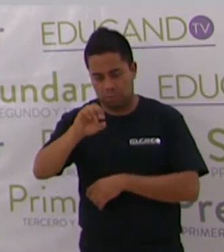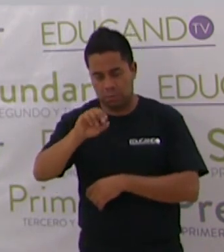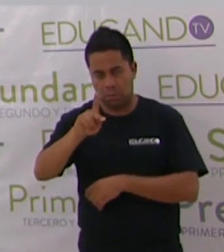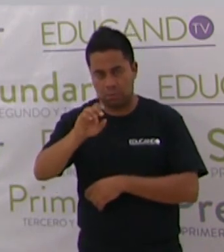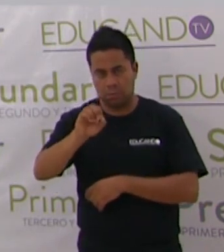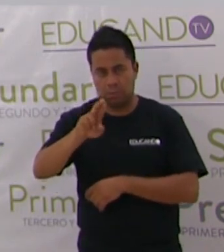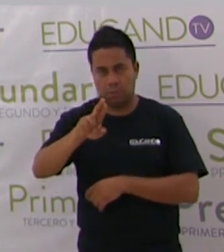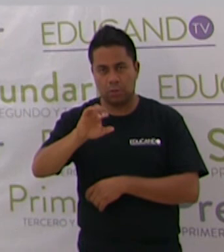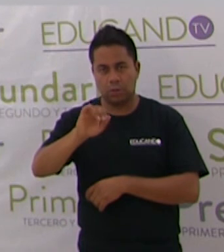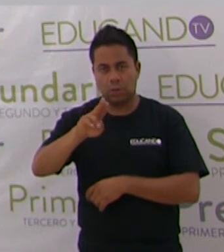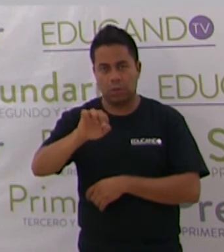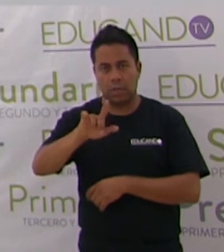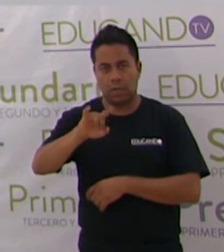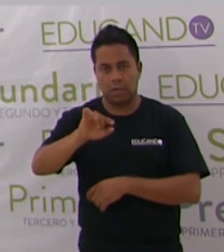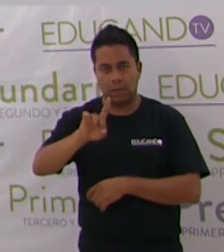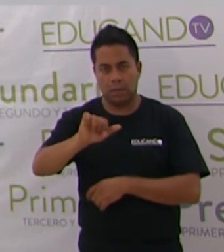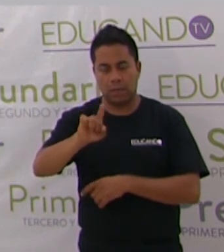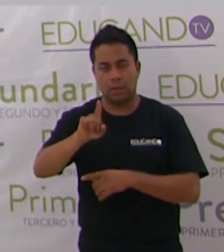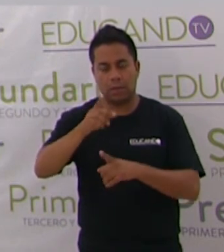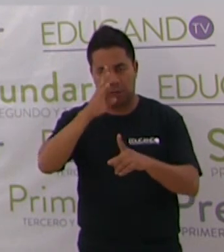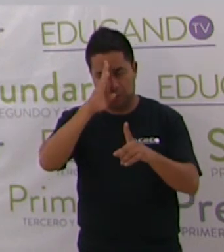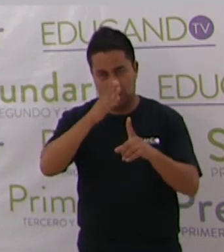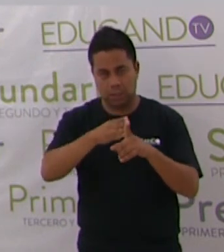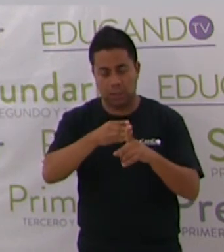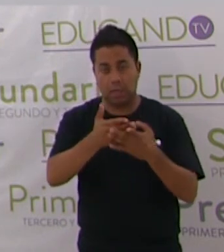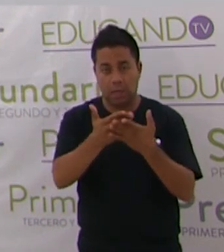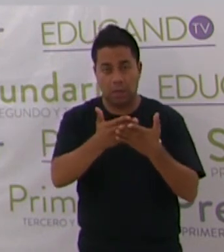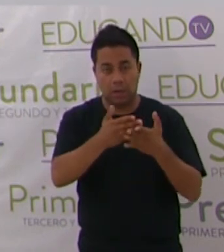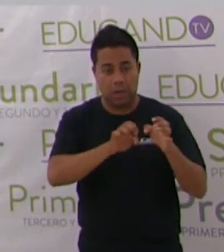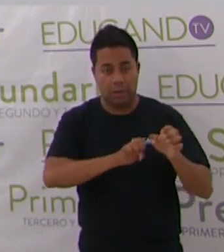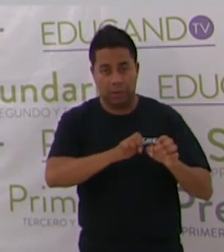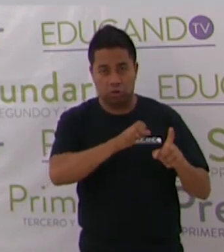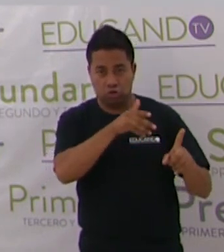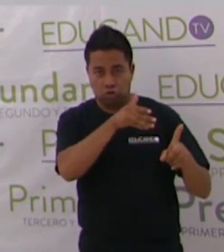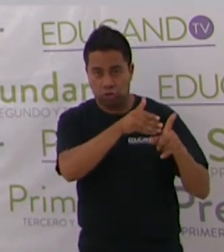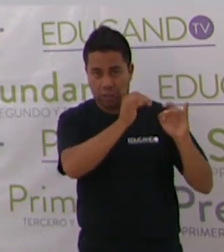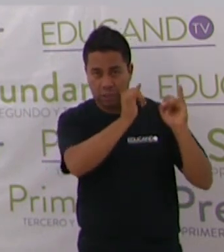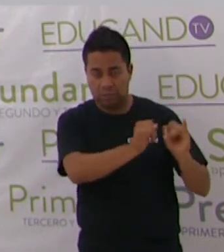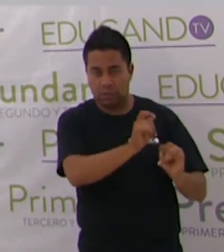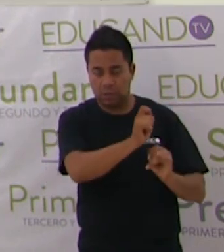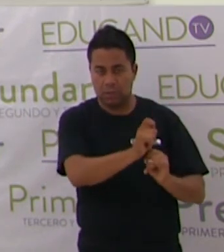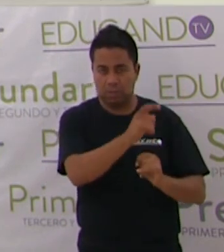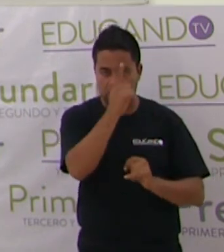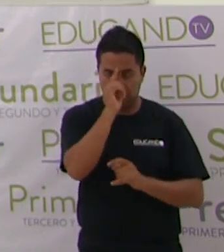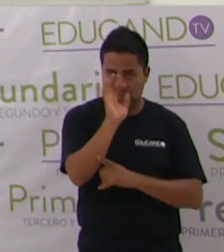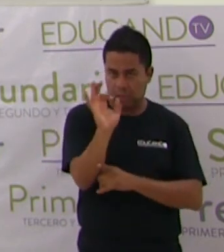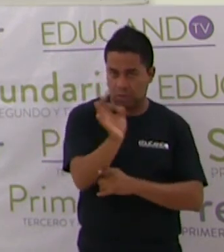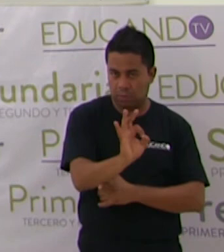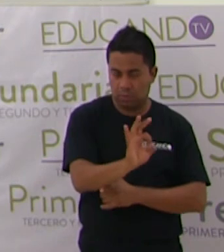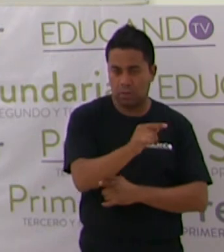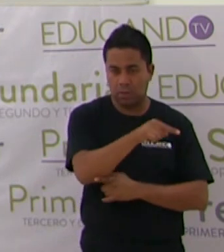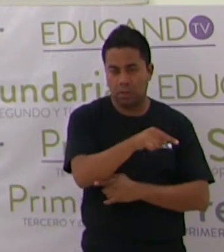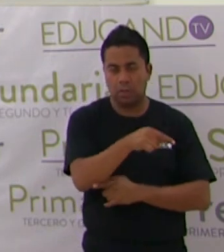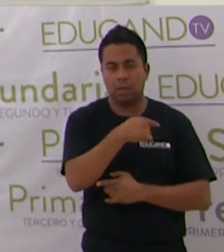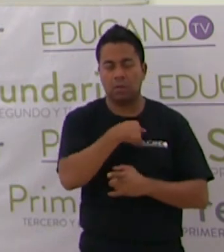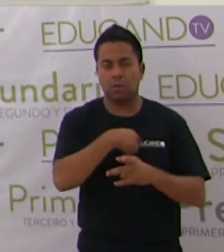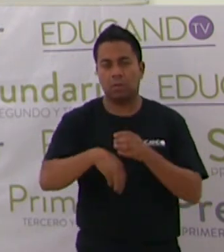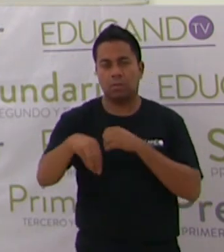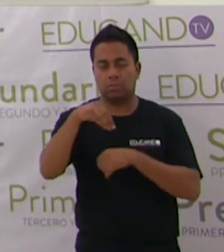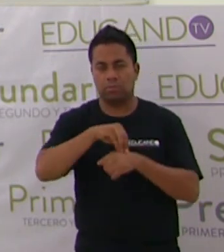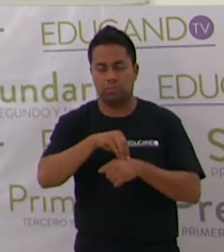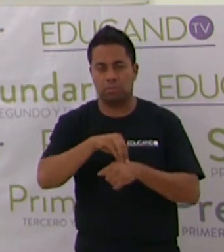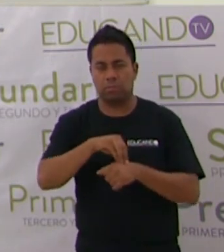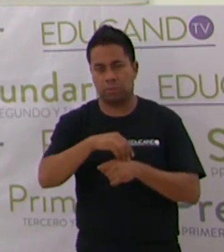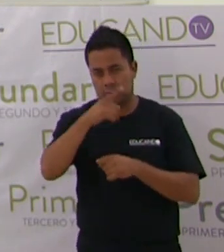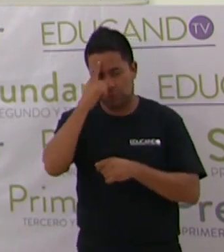Los eventos independientes son de probabilidad y aquí